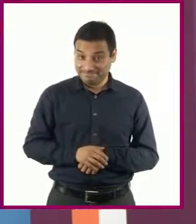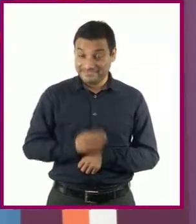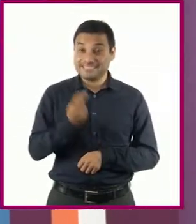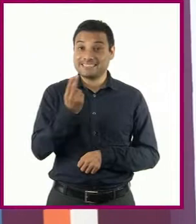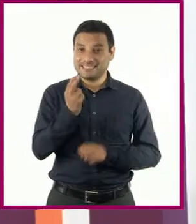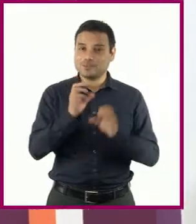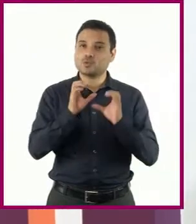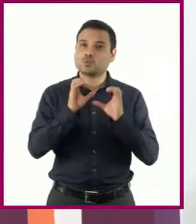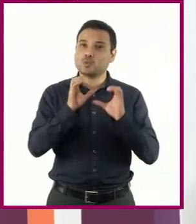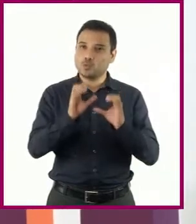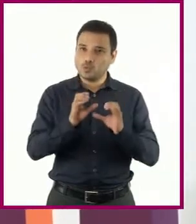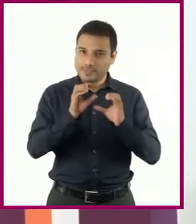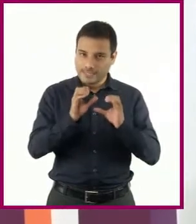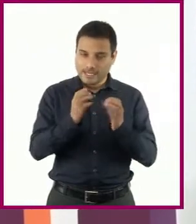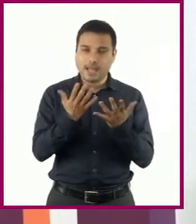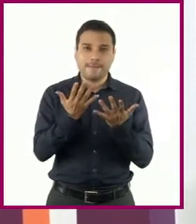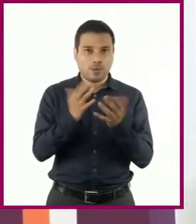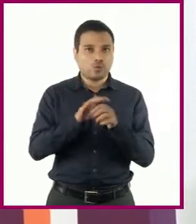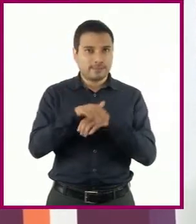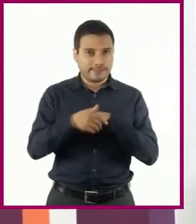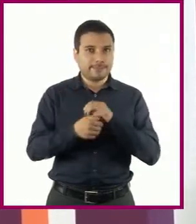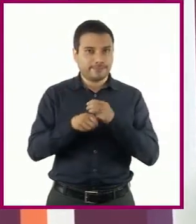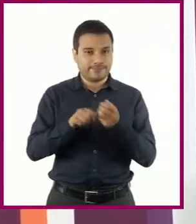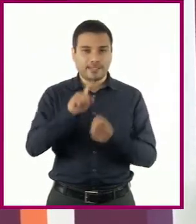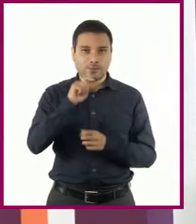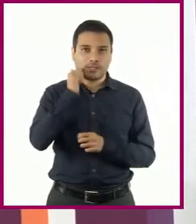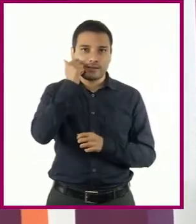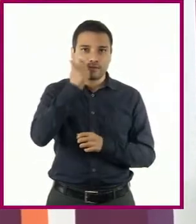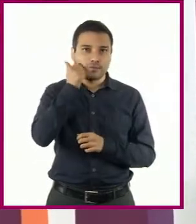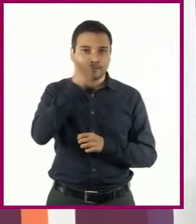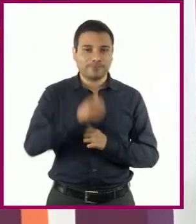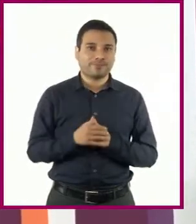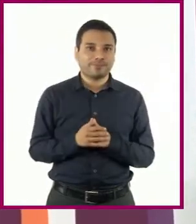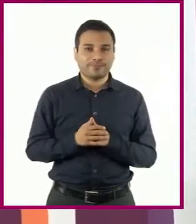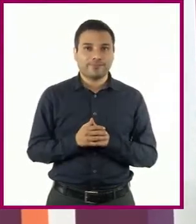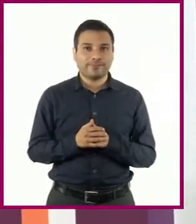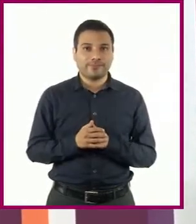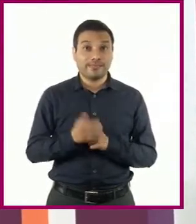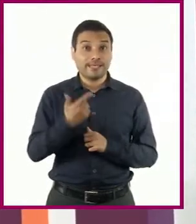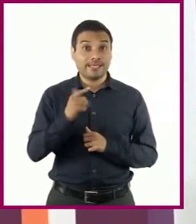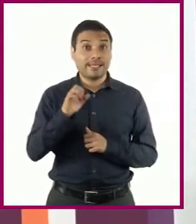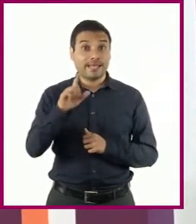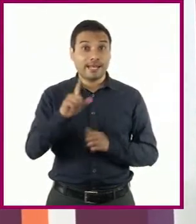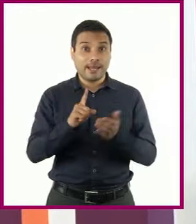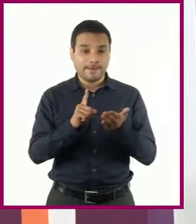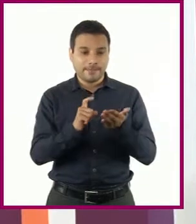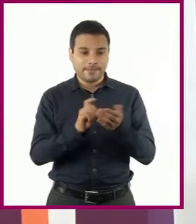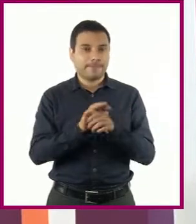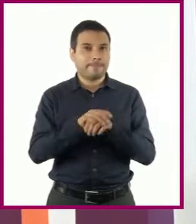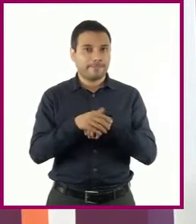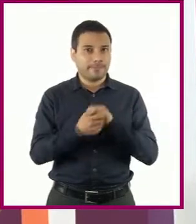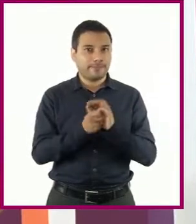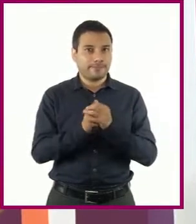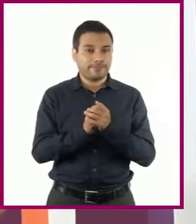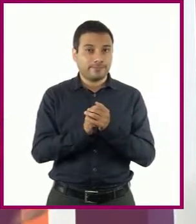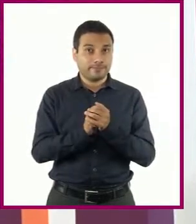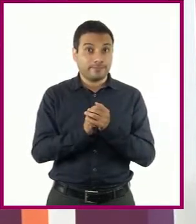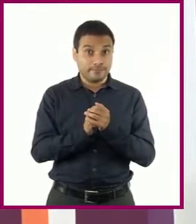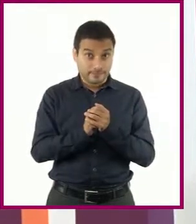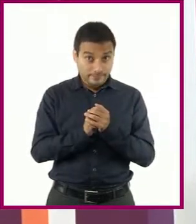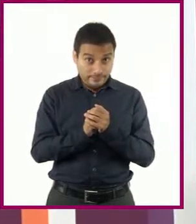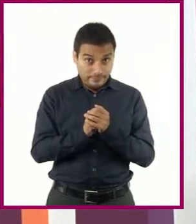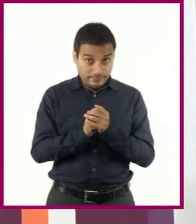seguir cuidándonos, lavándonos las manos con agua y jabón y usar el gel antibacterial y, en caso de ser necesario...